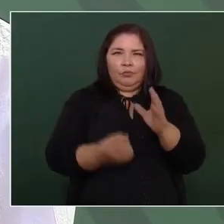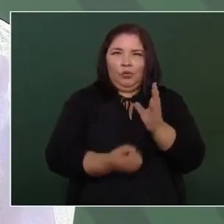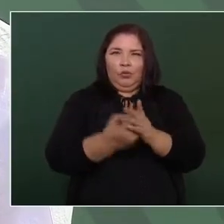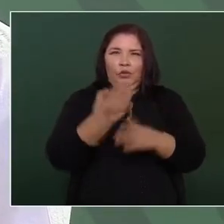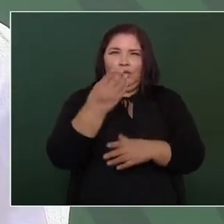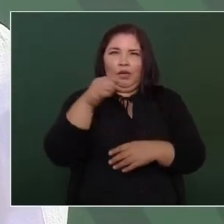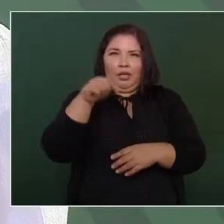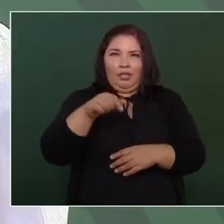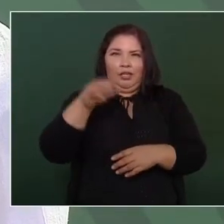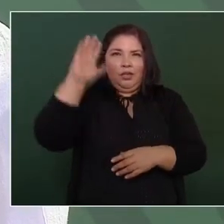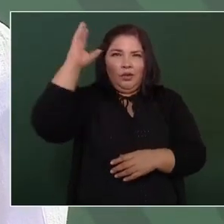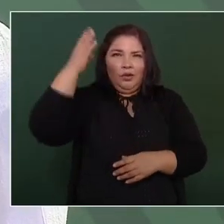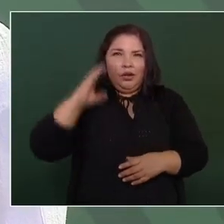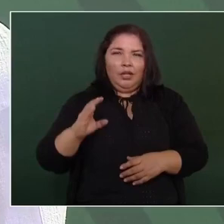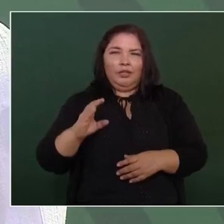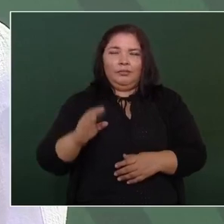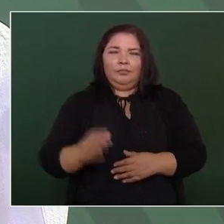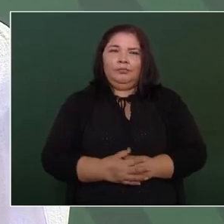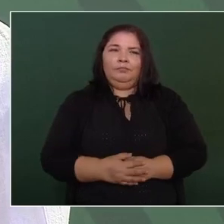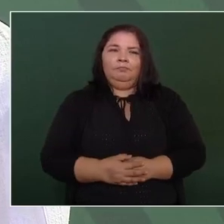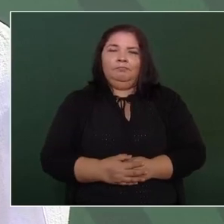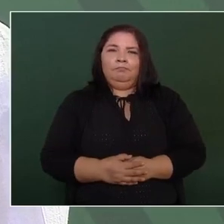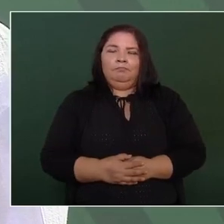desde Culiacán.